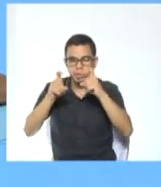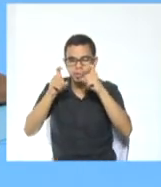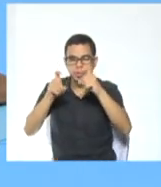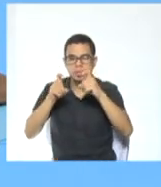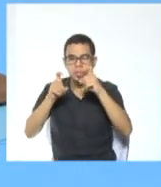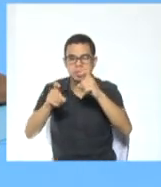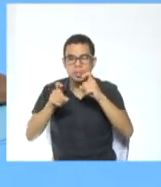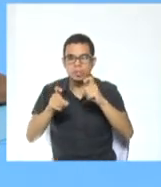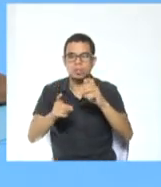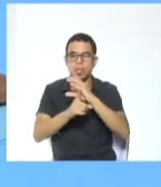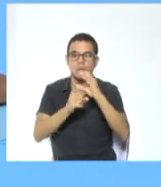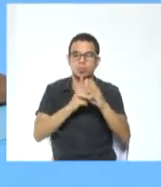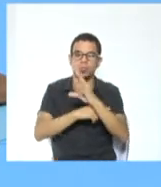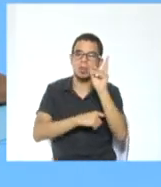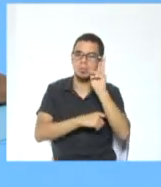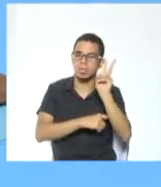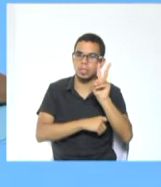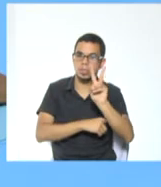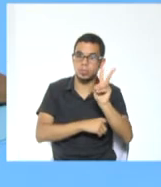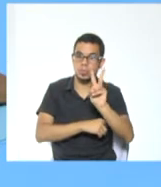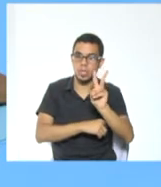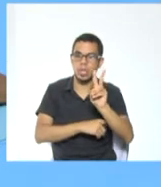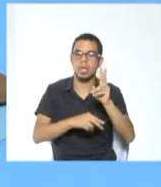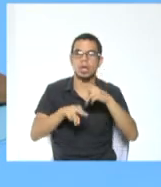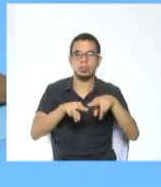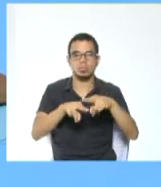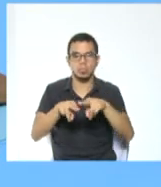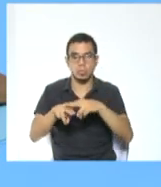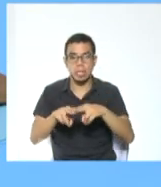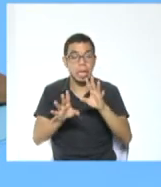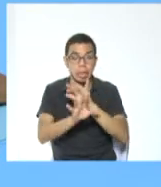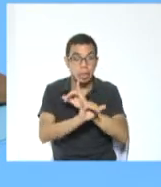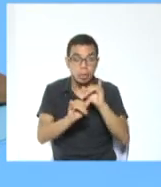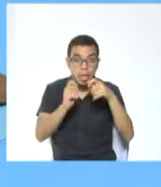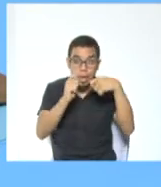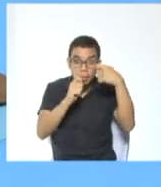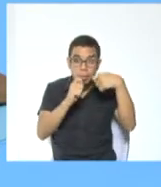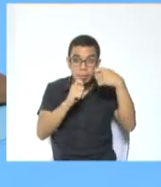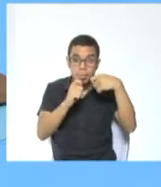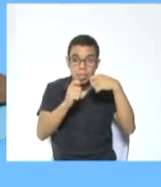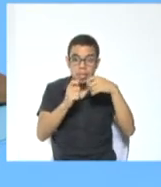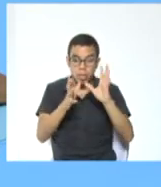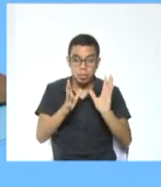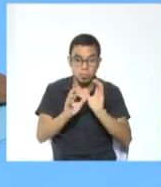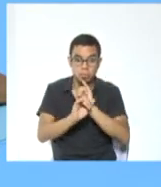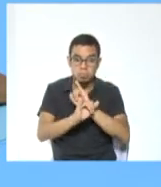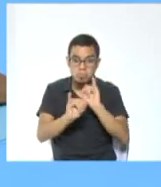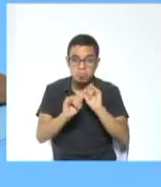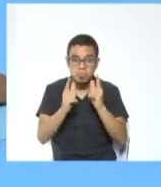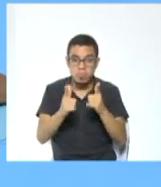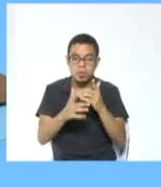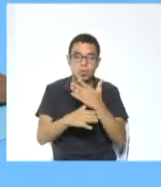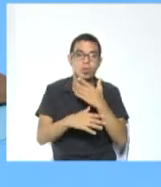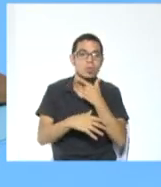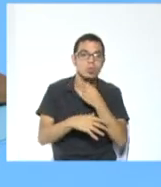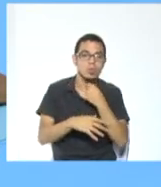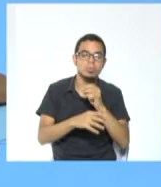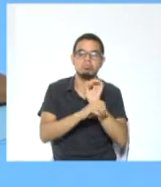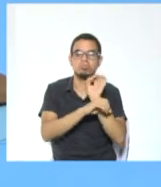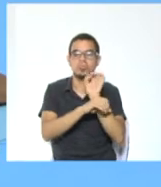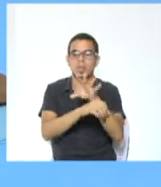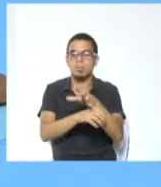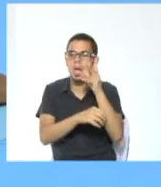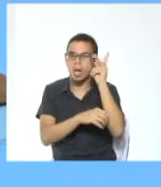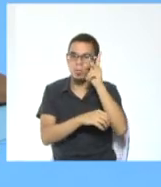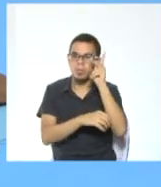estos videos y estos bailes, envíaselo a tu maestra y muéstraselo a sus familiares. Recuerda que ahorita estamos muy activos con las